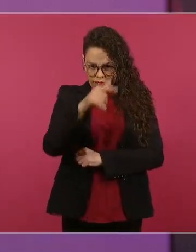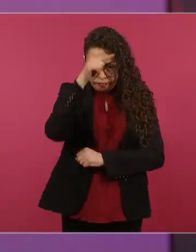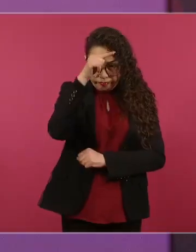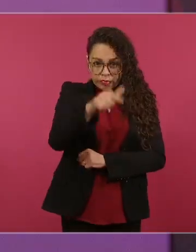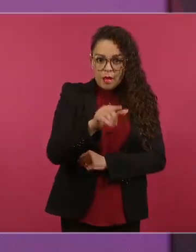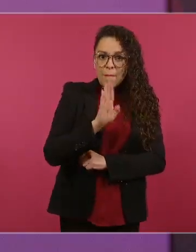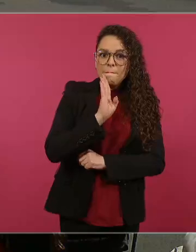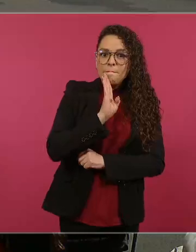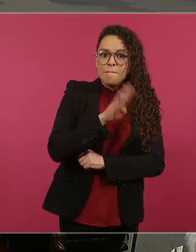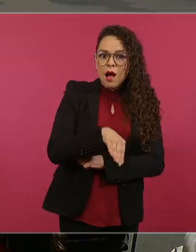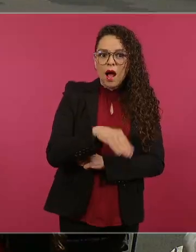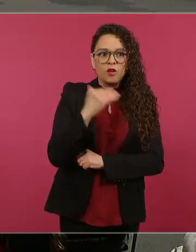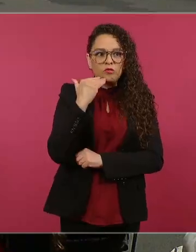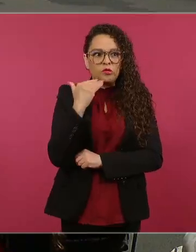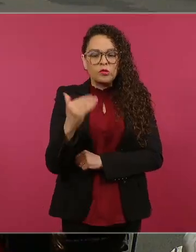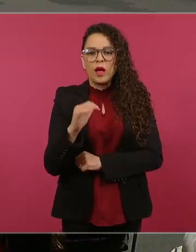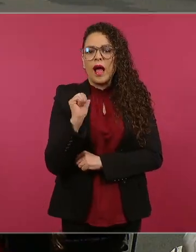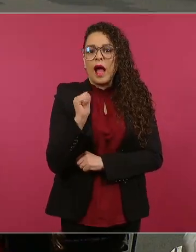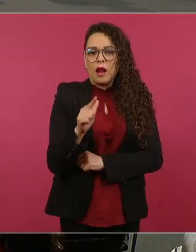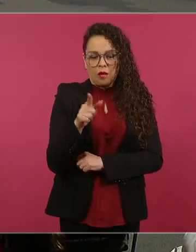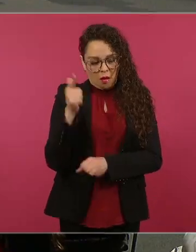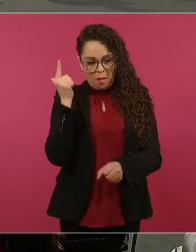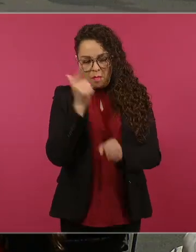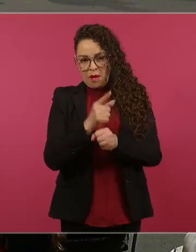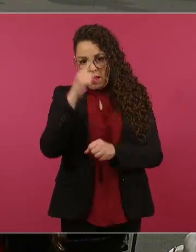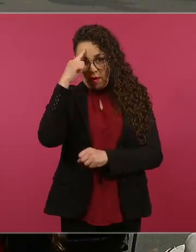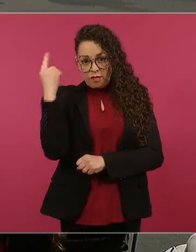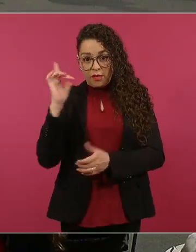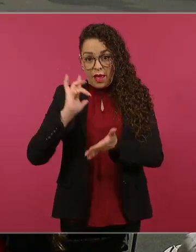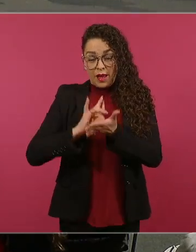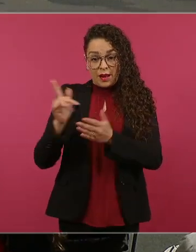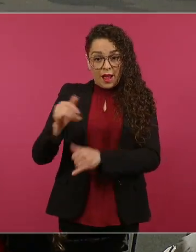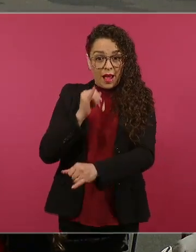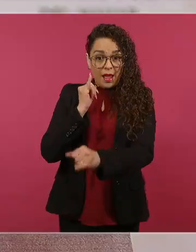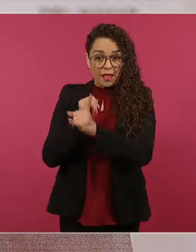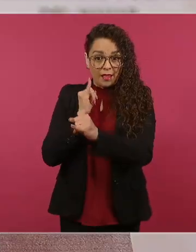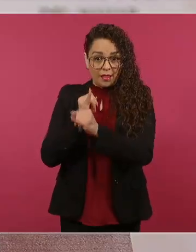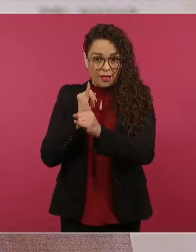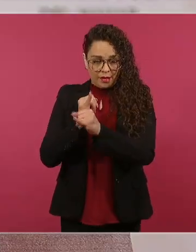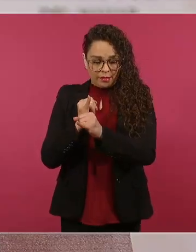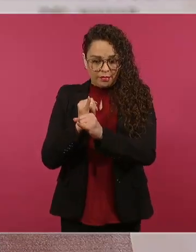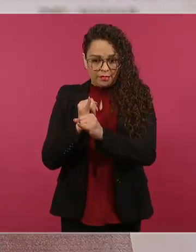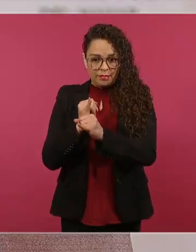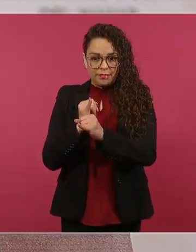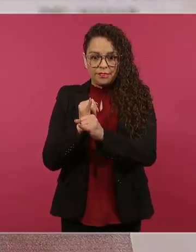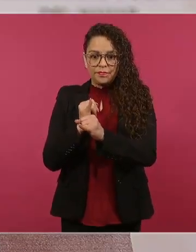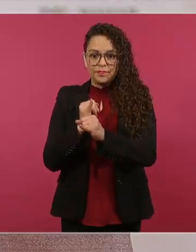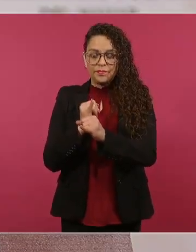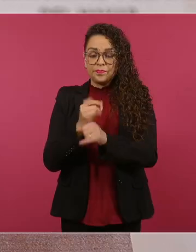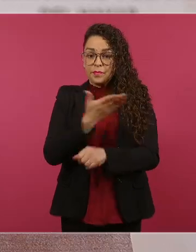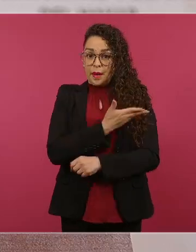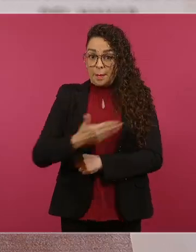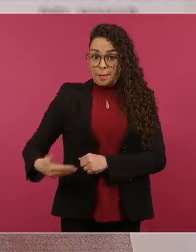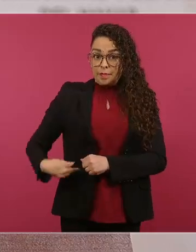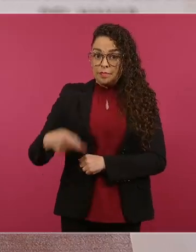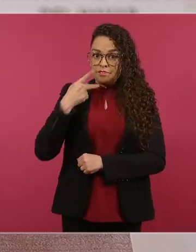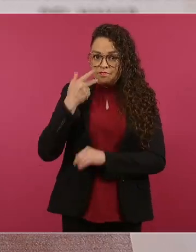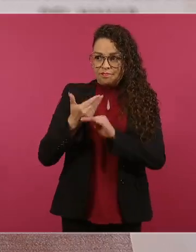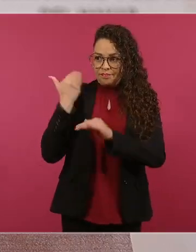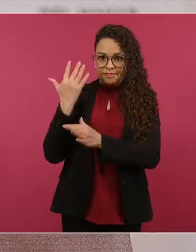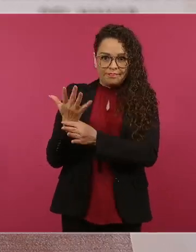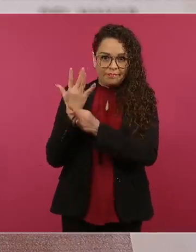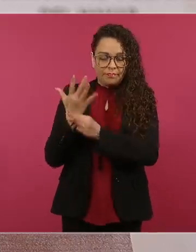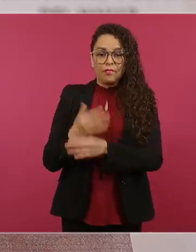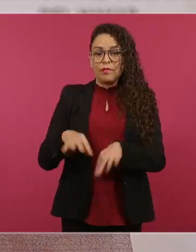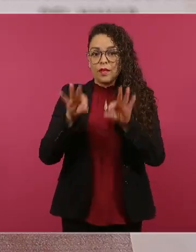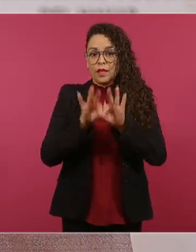de expediciones. También queremos decir que, tal como lo mencionó el presidente, otra de nuestras grandes prioridades tiene que ver con